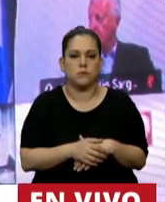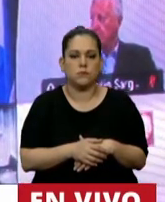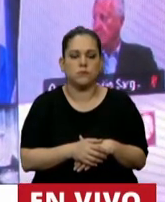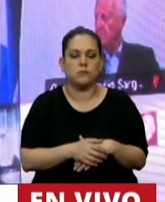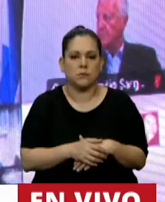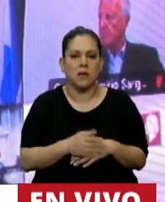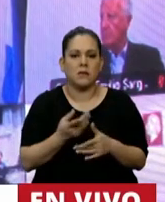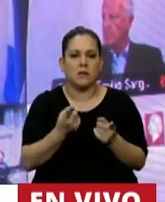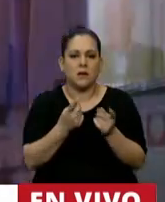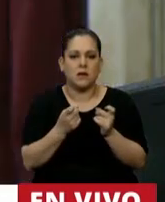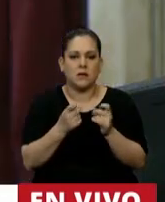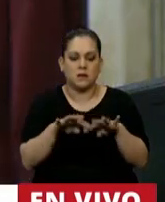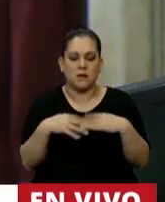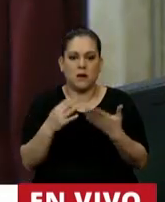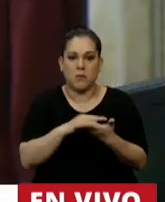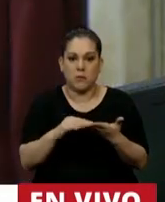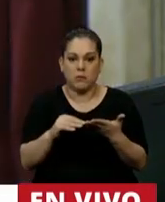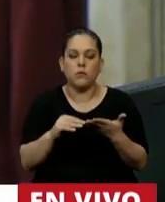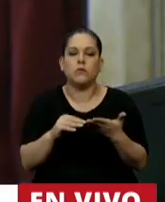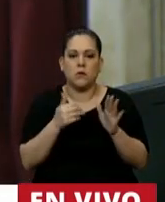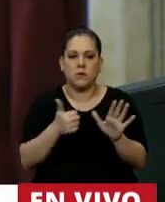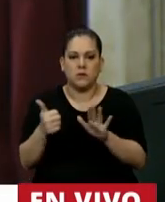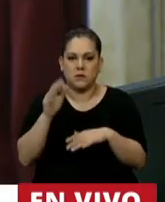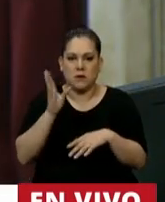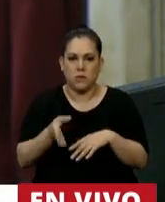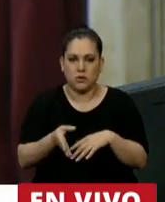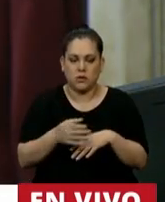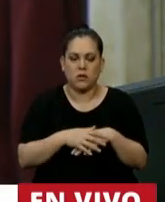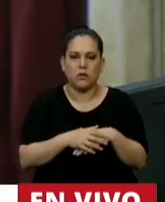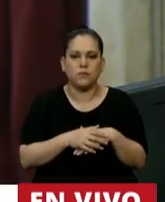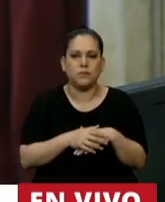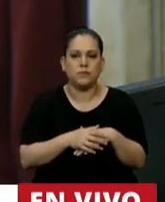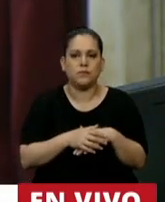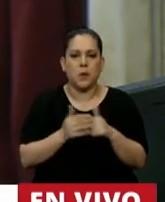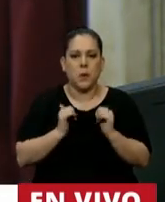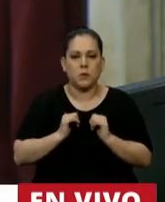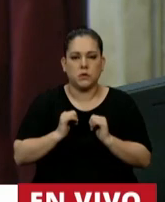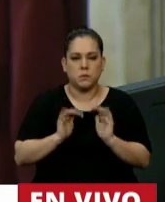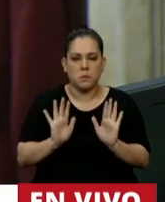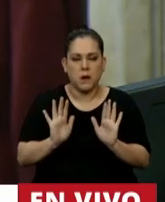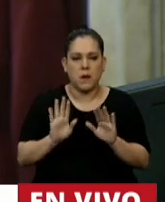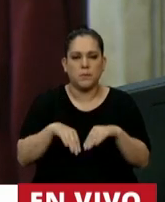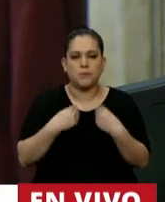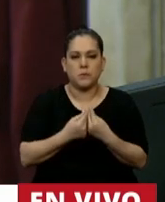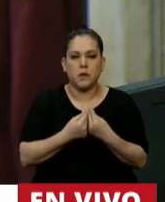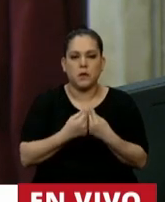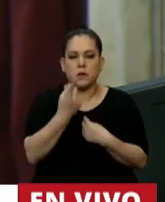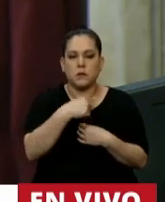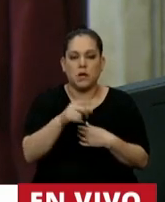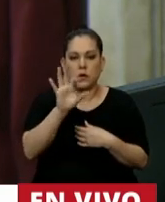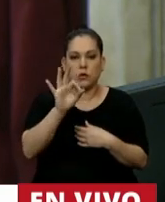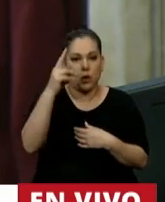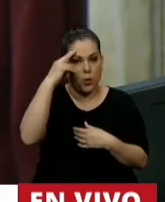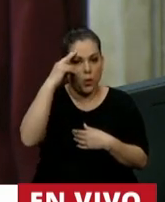se requieren las tres cuartas partes de los votos que se emitan vamos a esperar 109